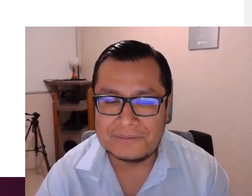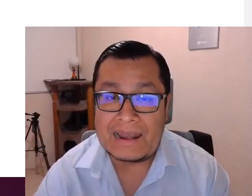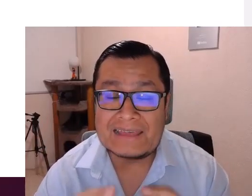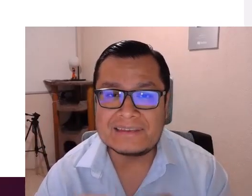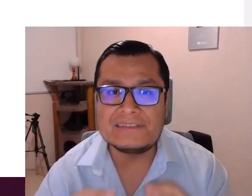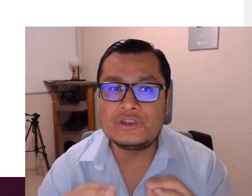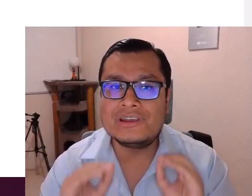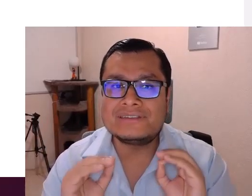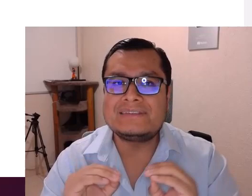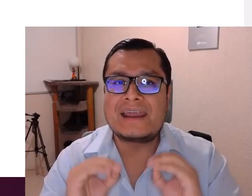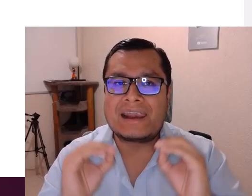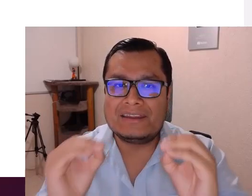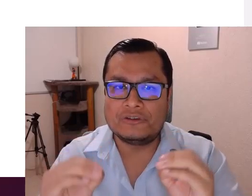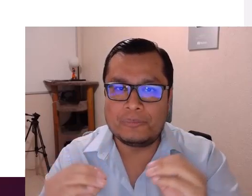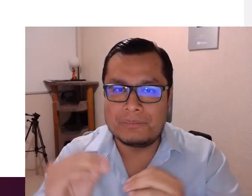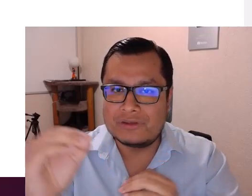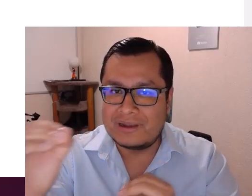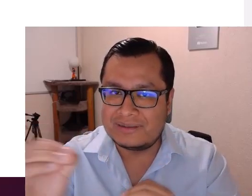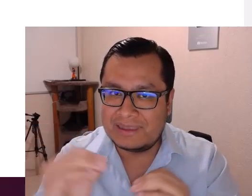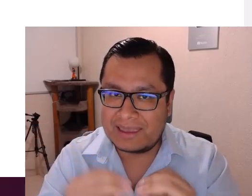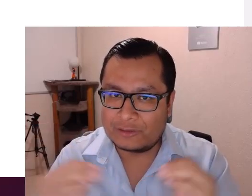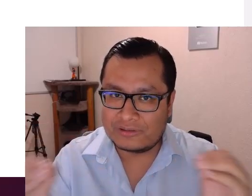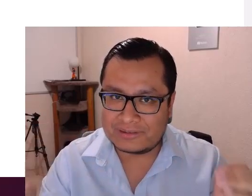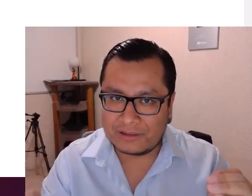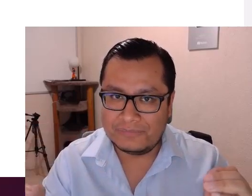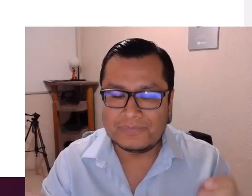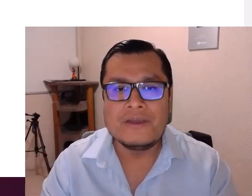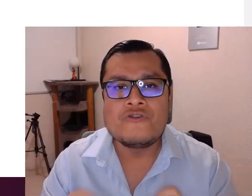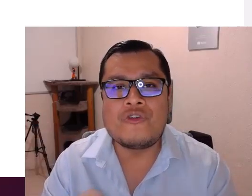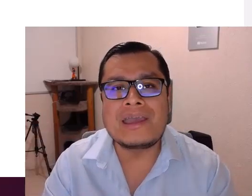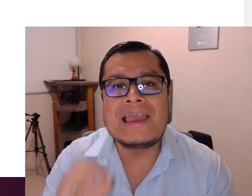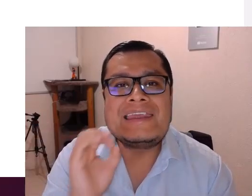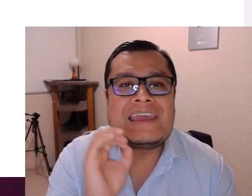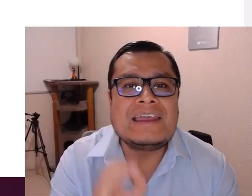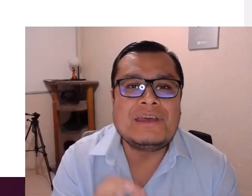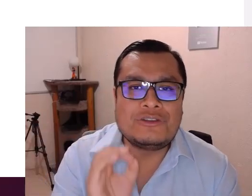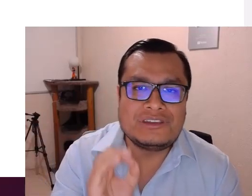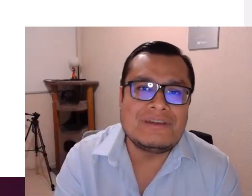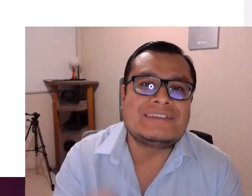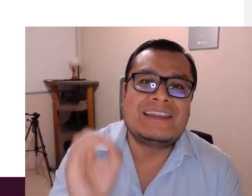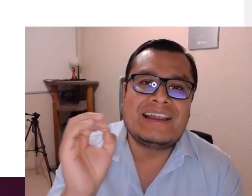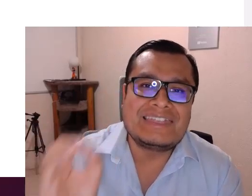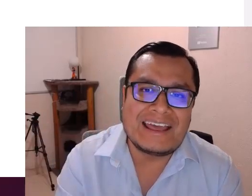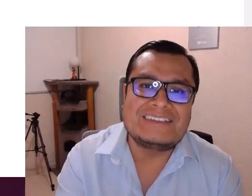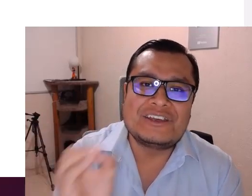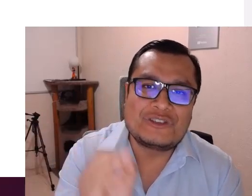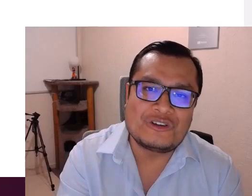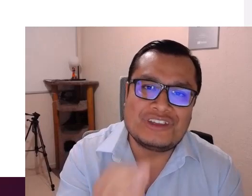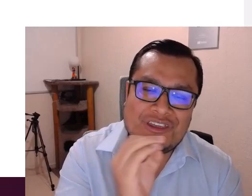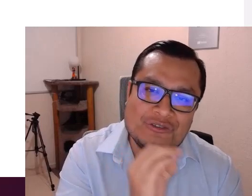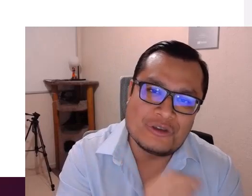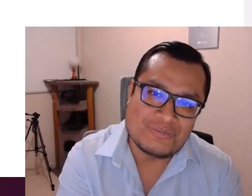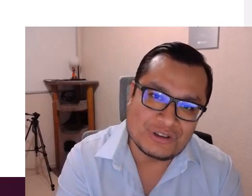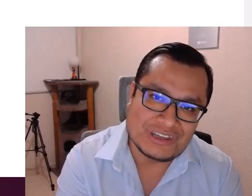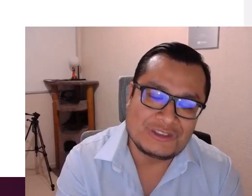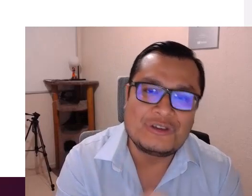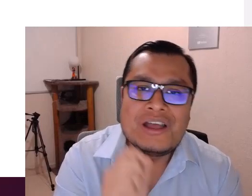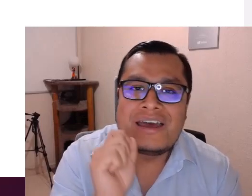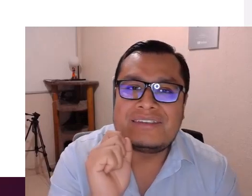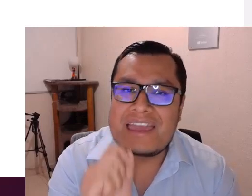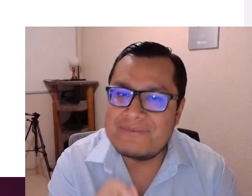los estatales las gestiones que se realizó por medio del sindicato estado fue que el incremento sí va a ser del 3 2 y